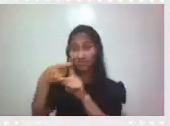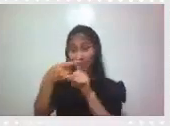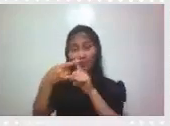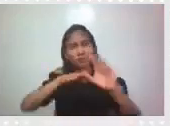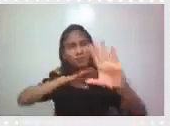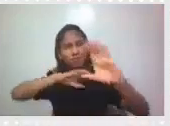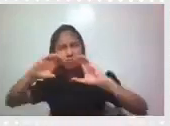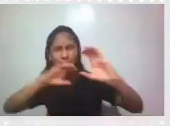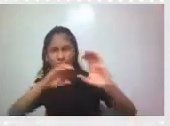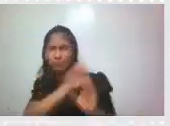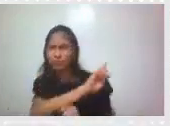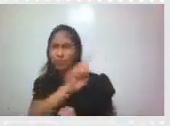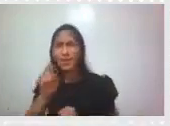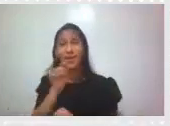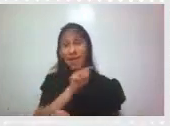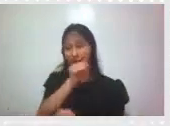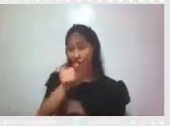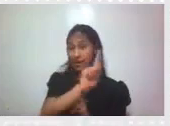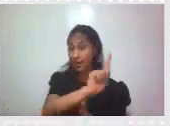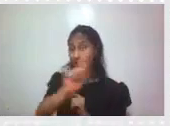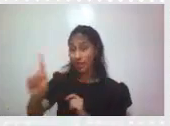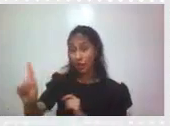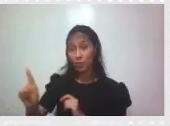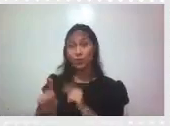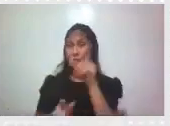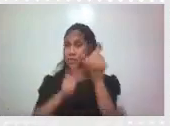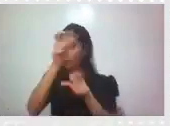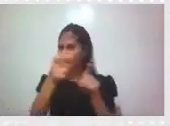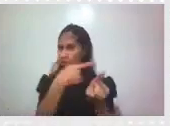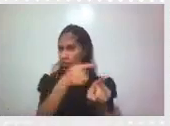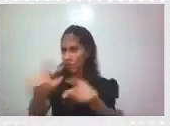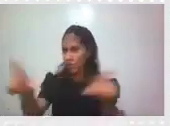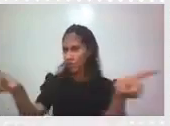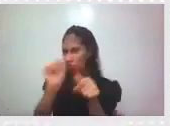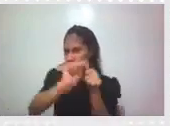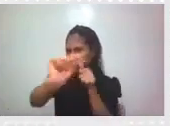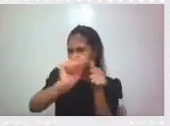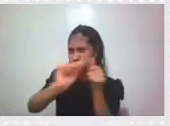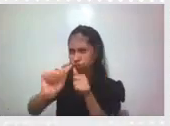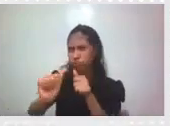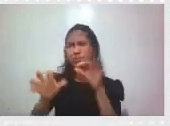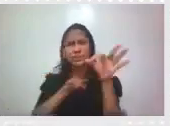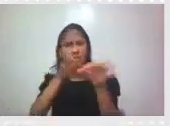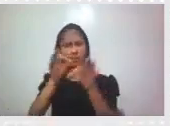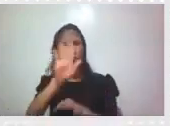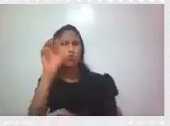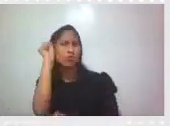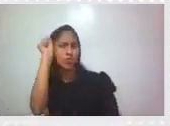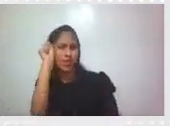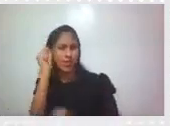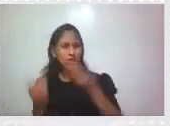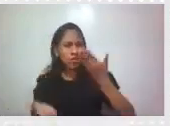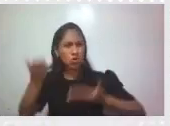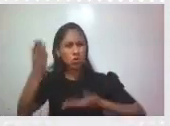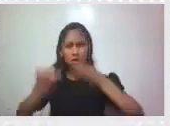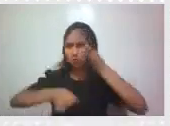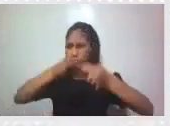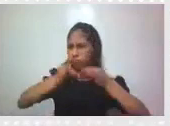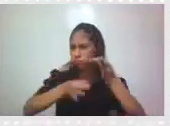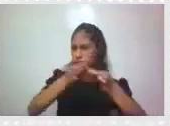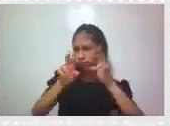estar informados y a solicitar el acceso a información cuando lo requieran y también fortalecer